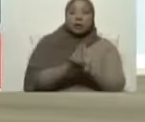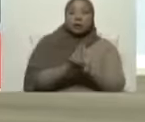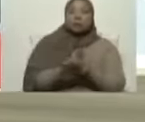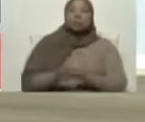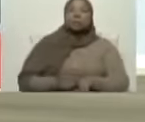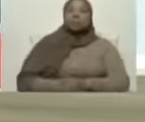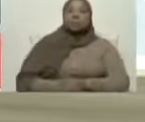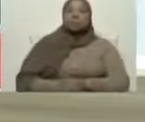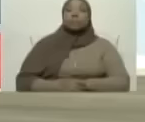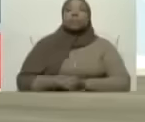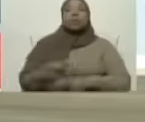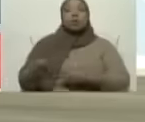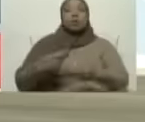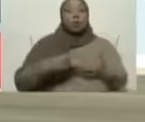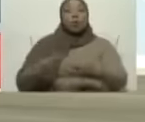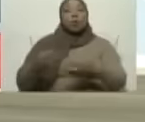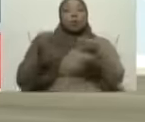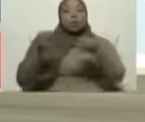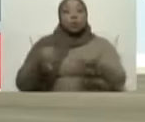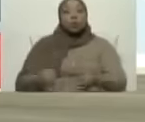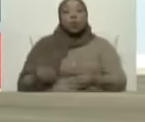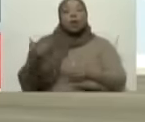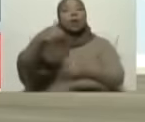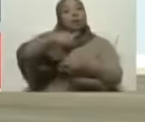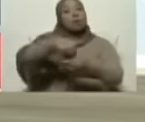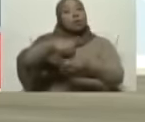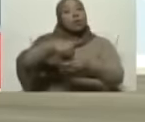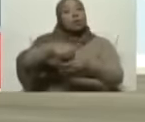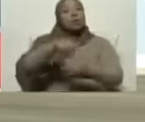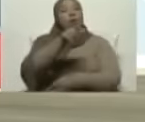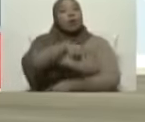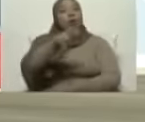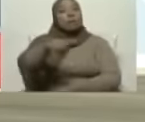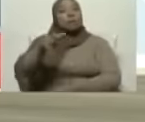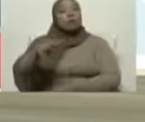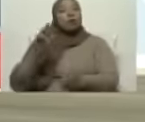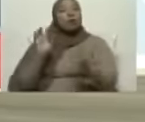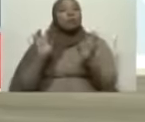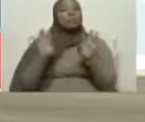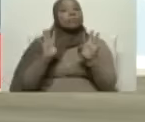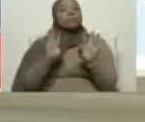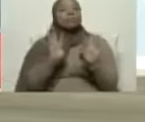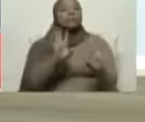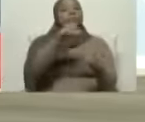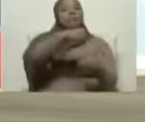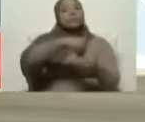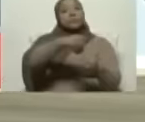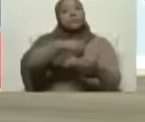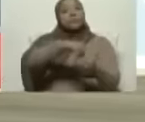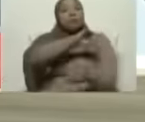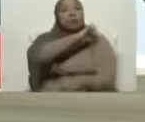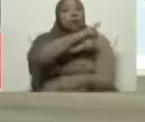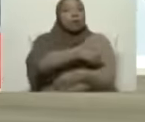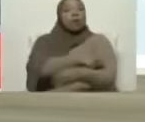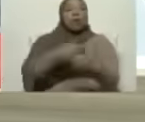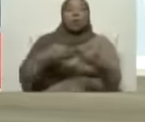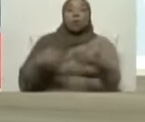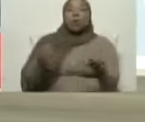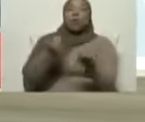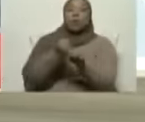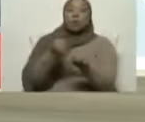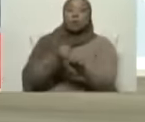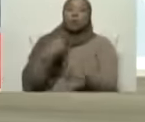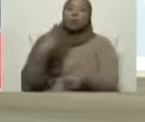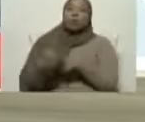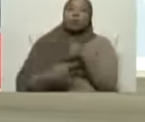e indirectamente mediante el sufragio por los órganos que ejercen el poder público. Es por ello